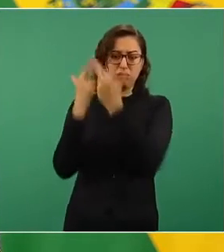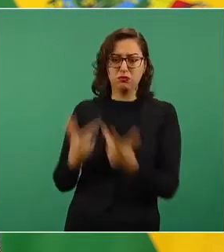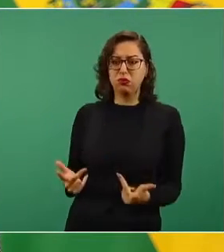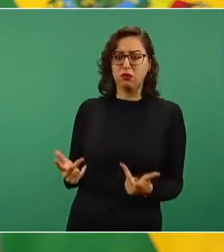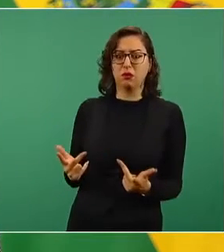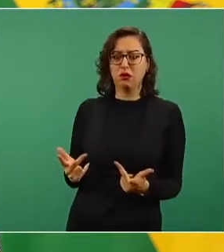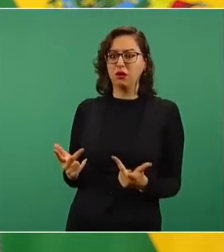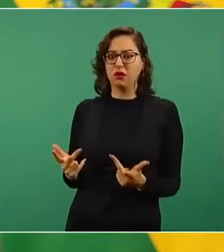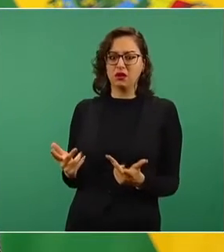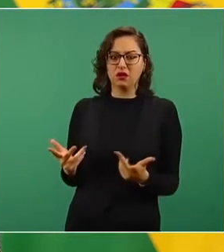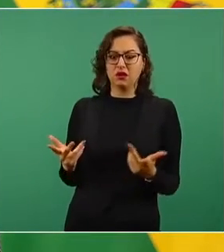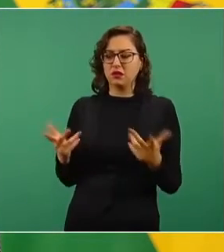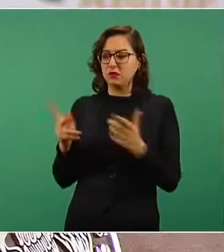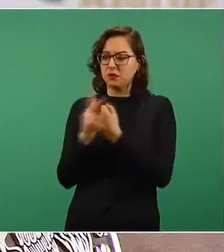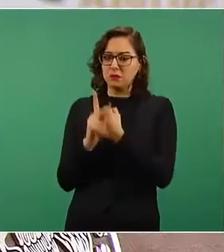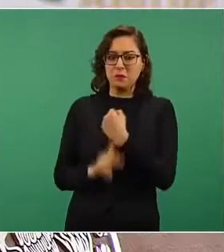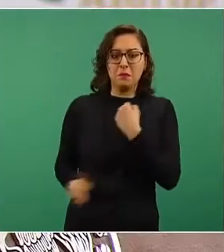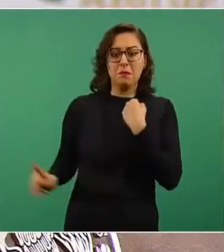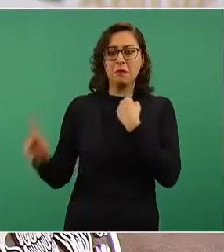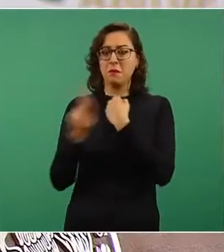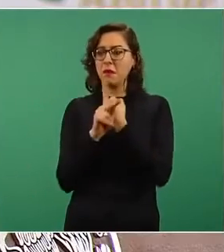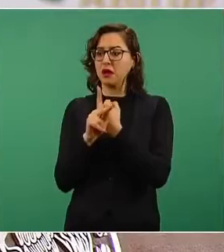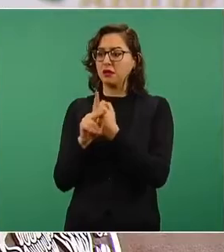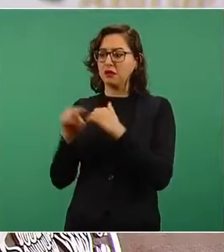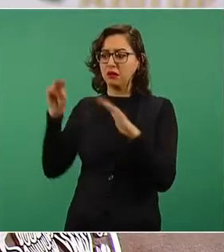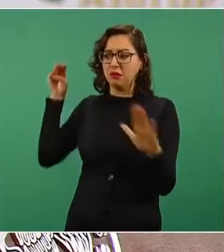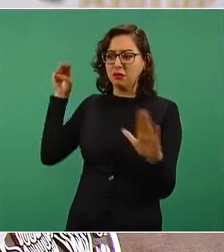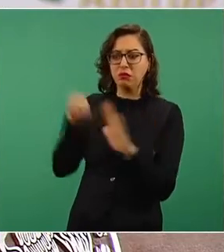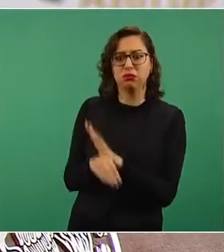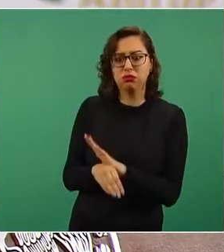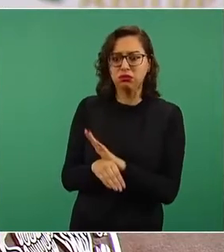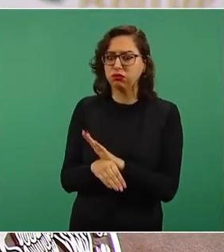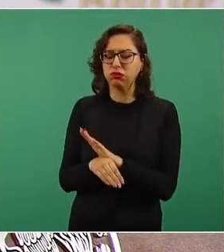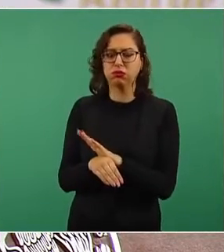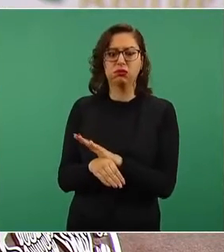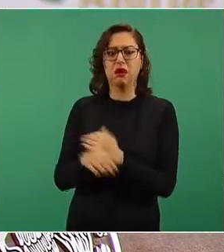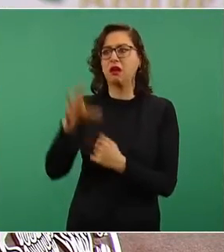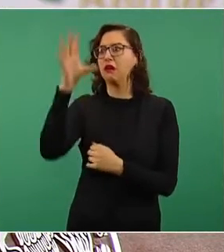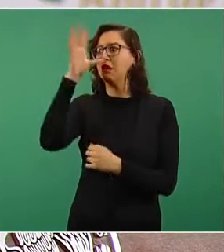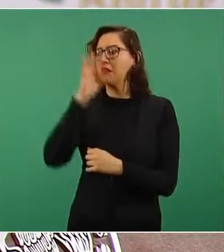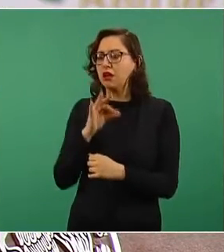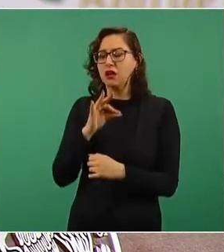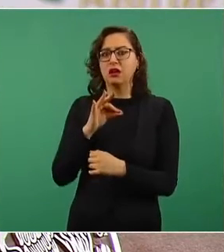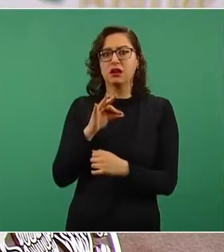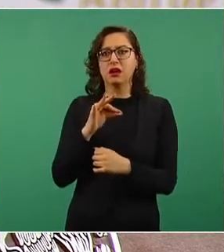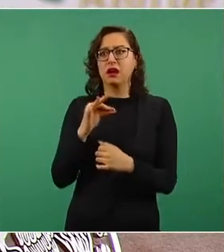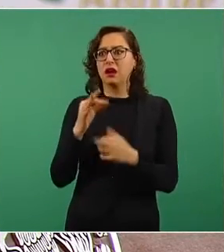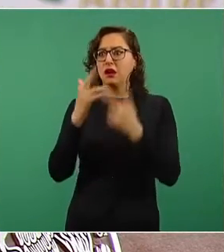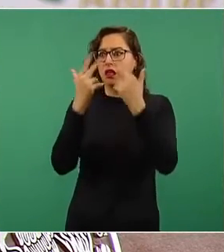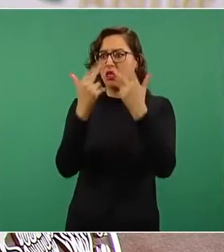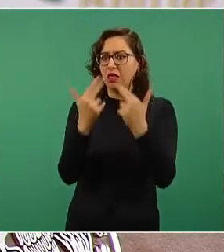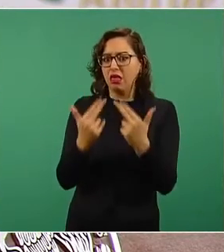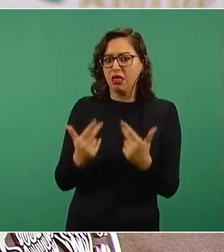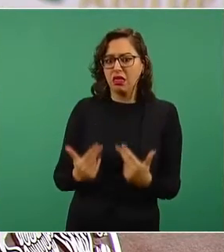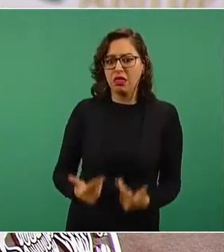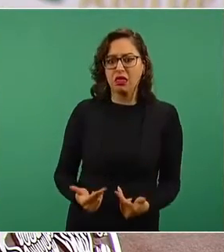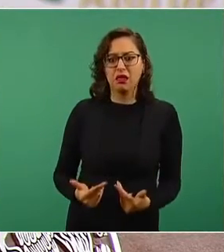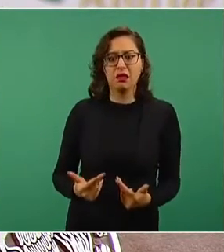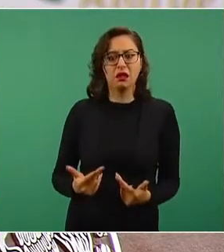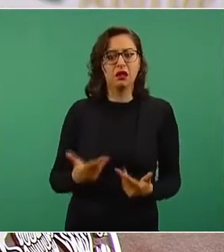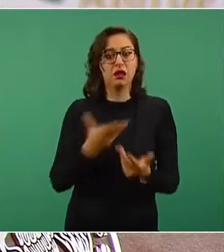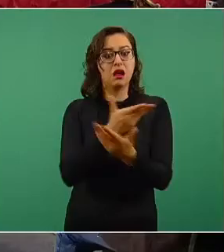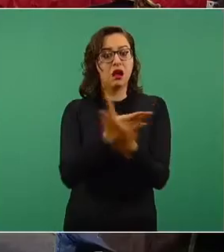quebrado, un país técnicamente destrozado y que hoy nos toca reconstruir.